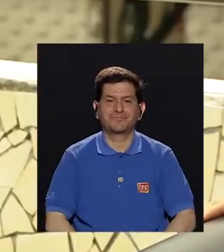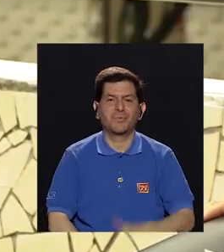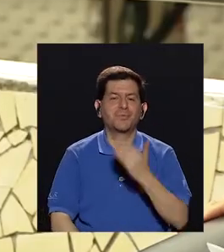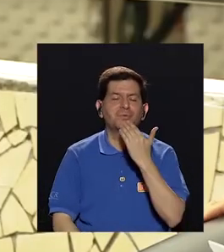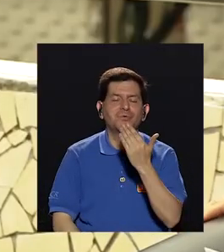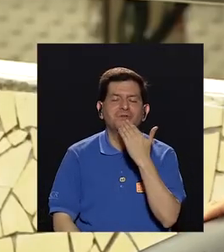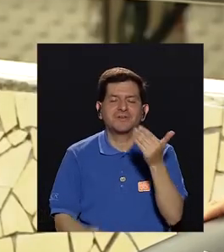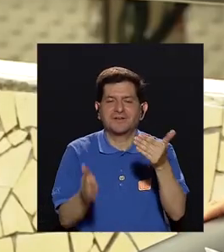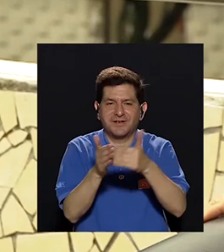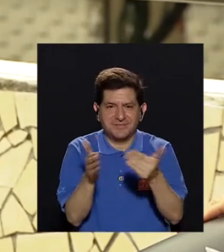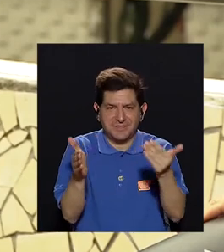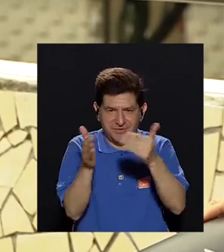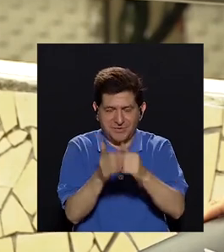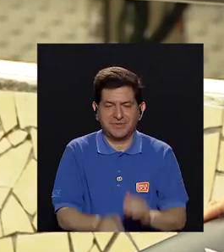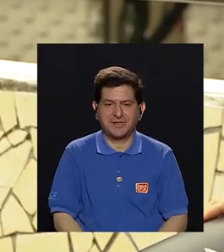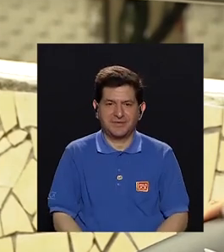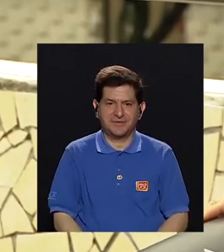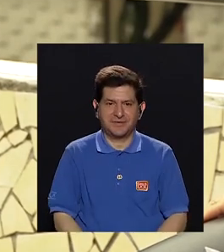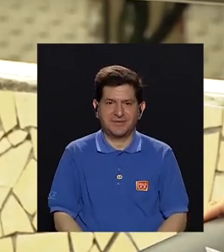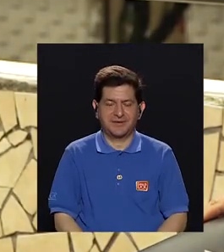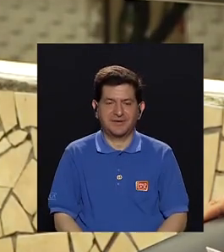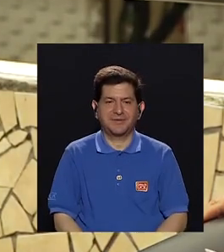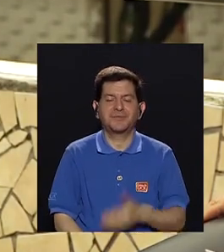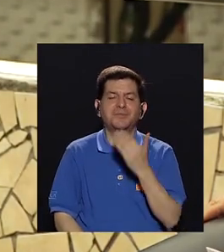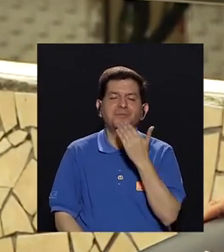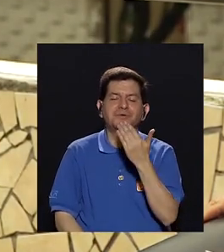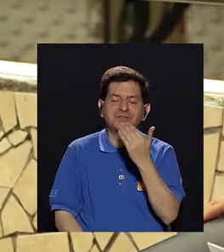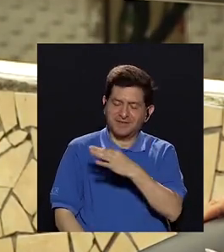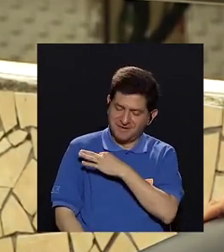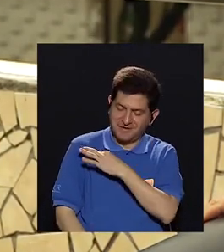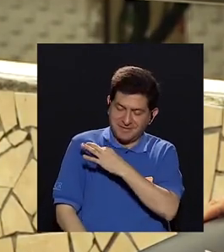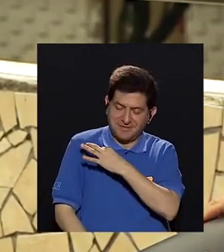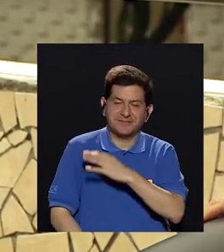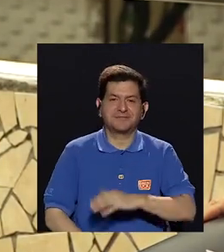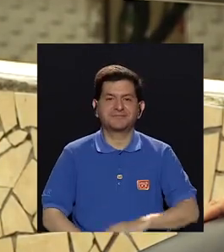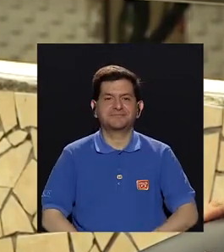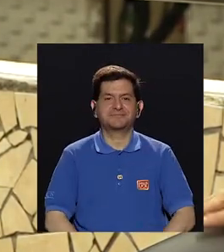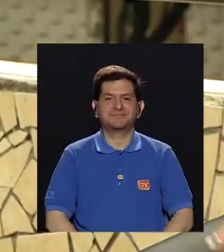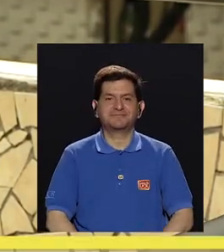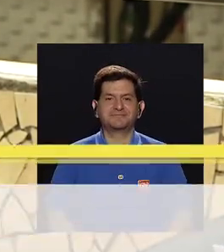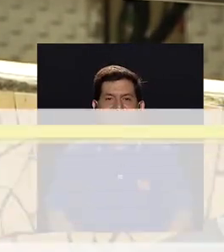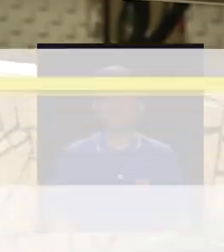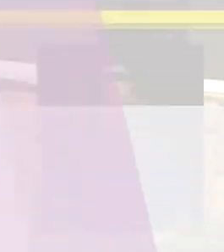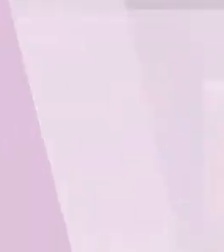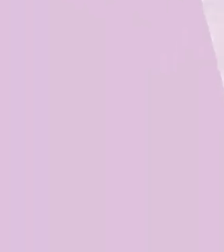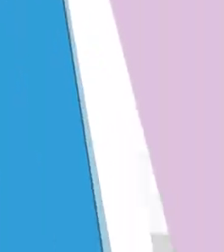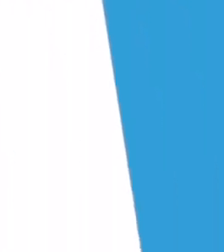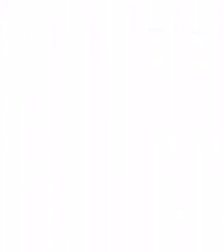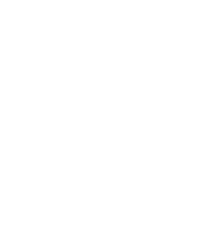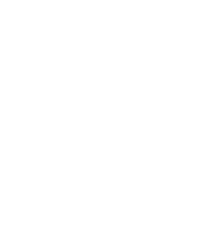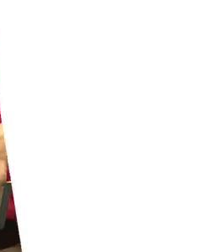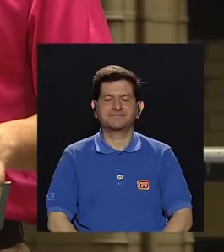Está bien. Agradecerle nuevamente y esperamos... Con mucho gusto. Muchas gracias por la invitación.